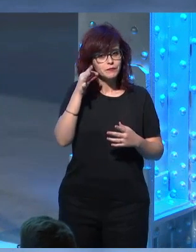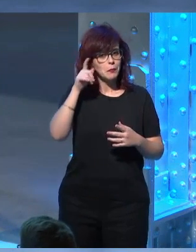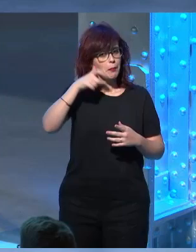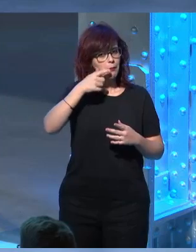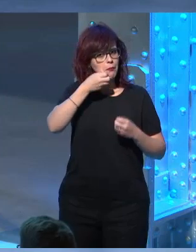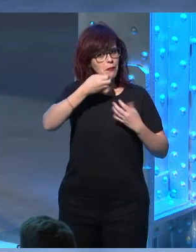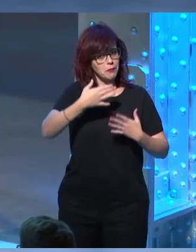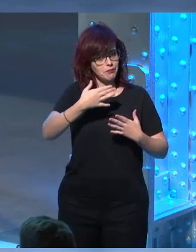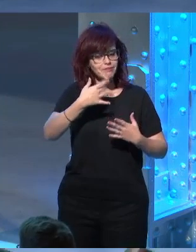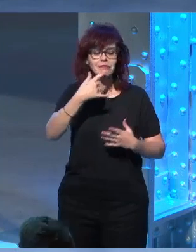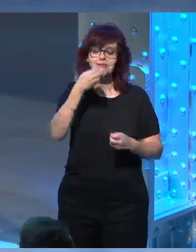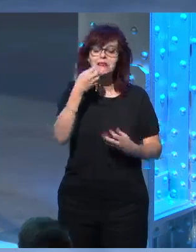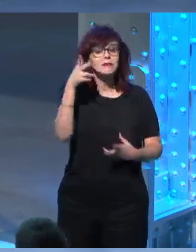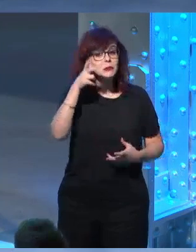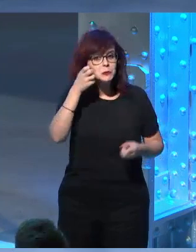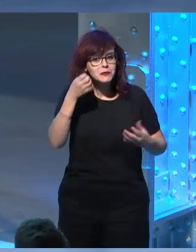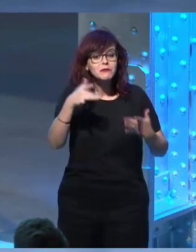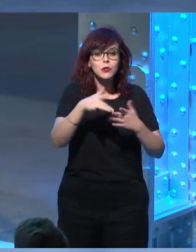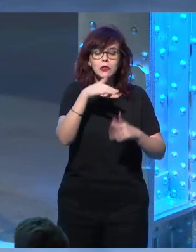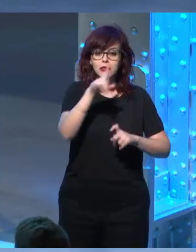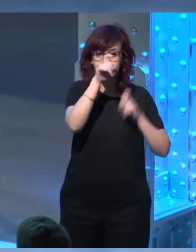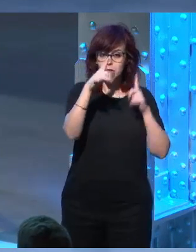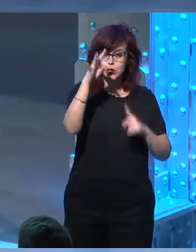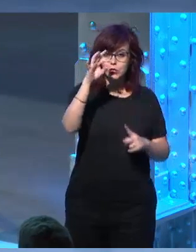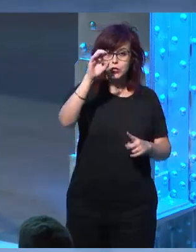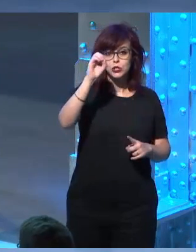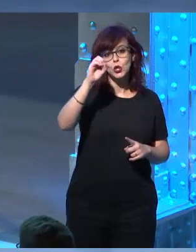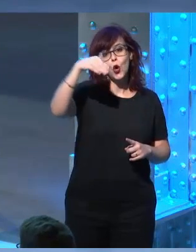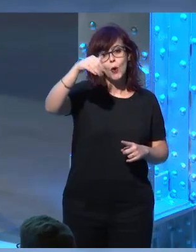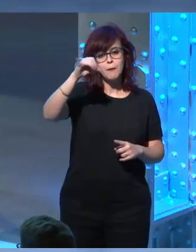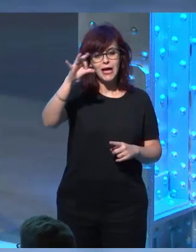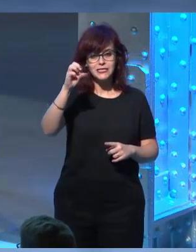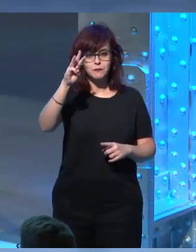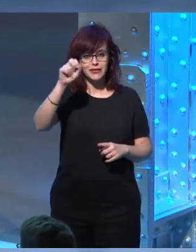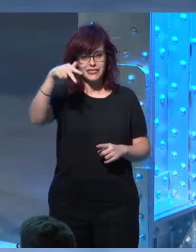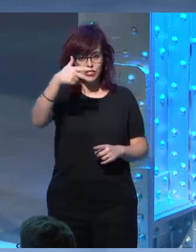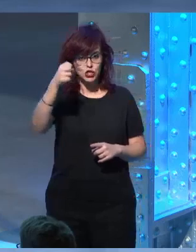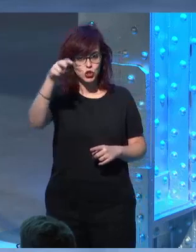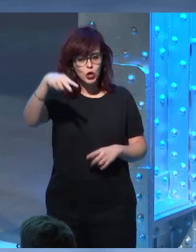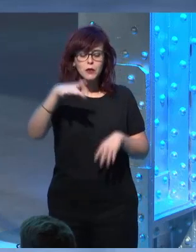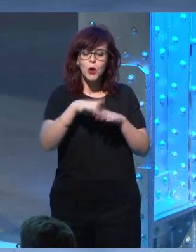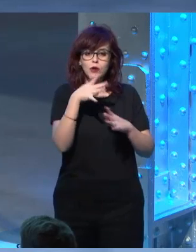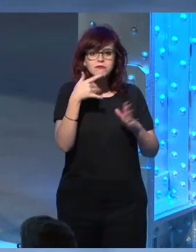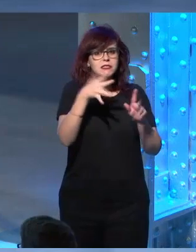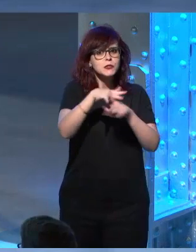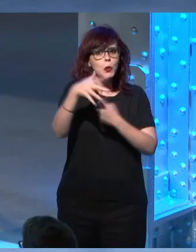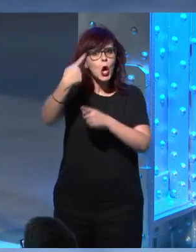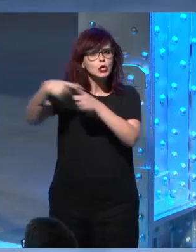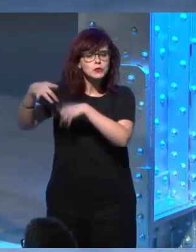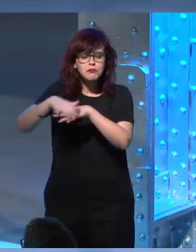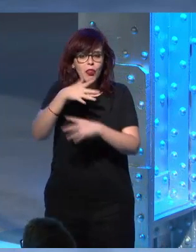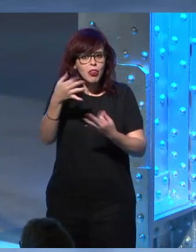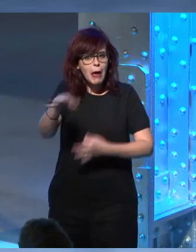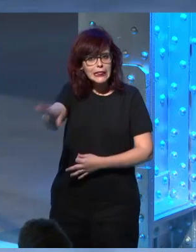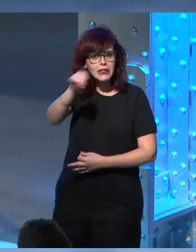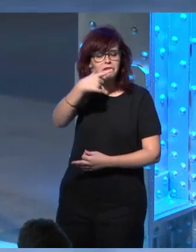¿Bien? Bien. Se preguntaba el escritor Thomas Pynchon por qué las cosas deberían ser fáciles de entender. Se lo preguntaba a raíz